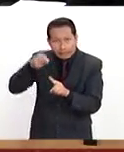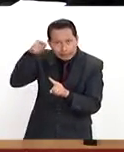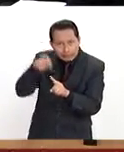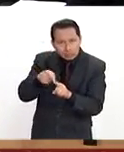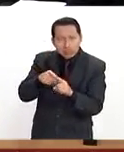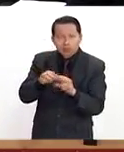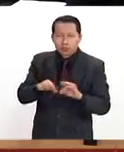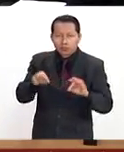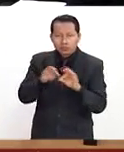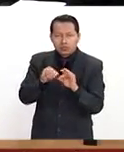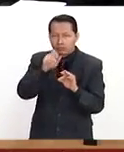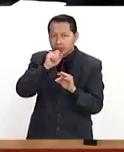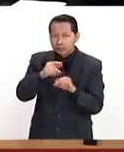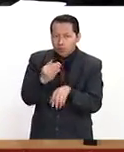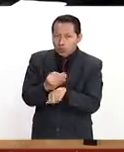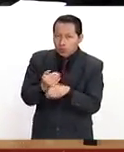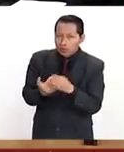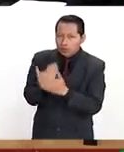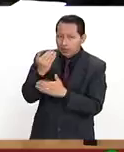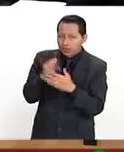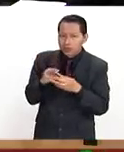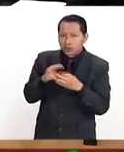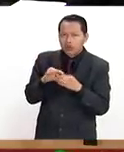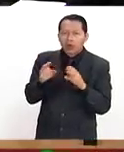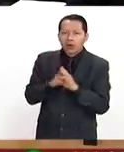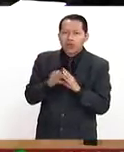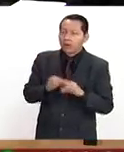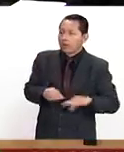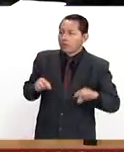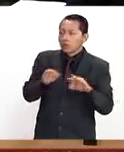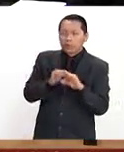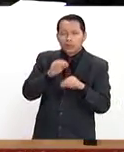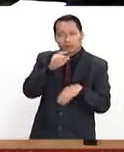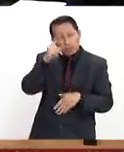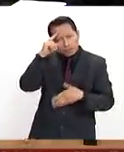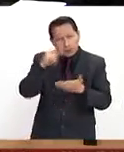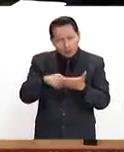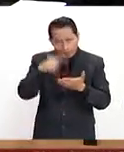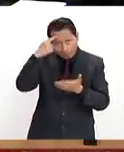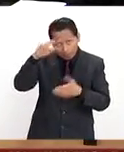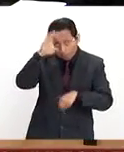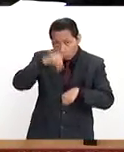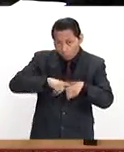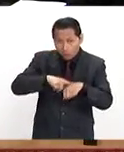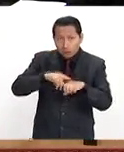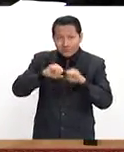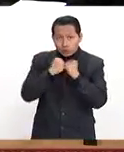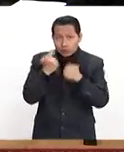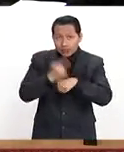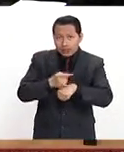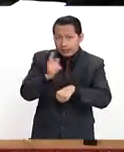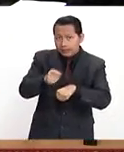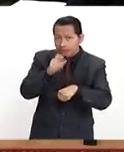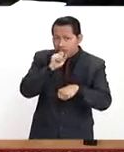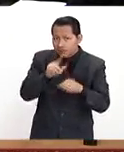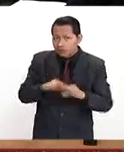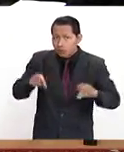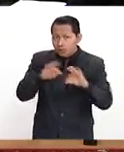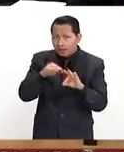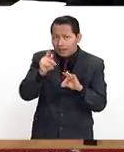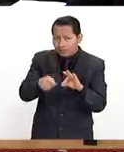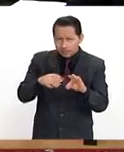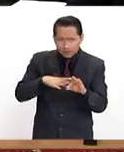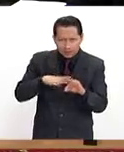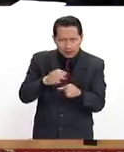aterrizar esta mañana en un tema muy relevante, creo yo, para nuestra cultura, nuestra sociedad, que es justamente